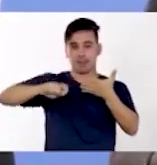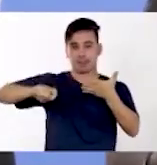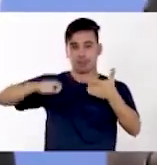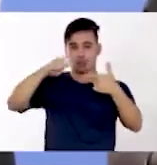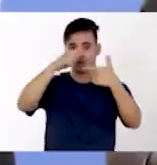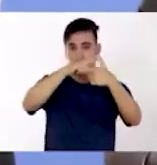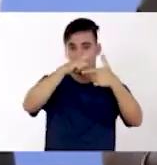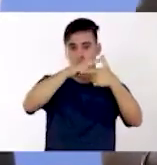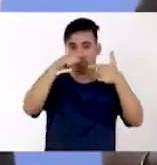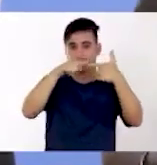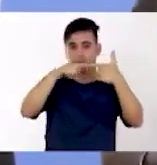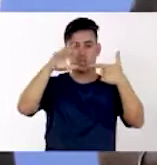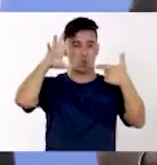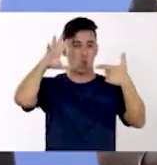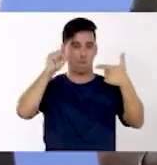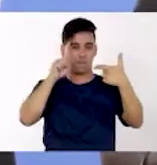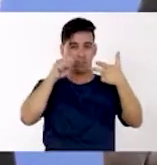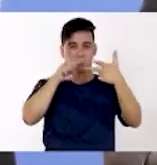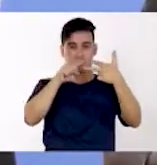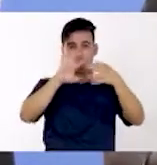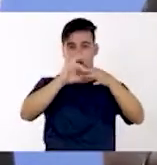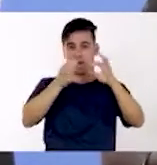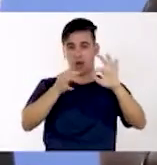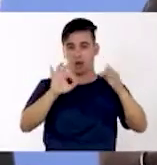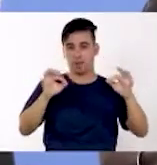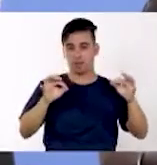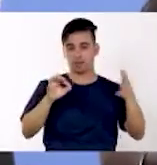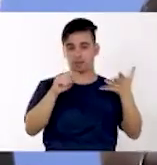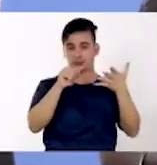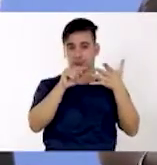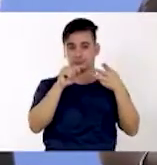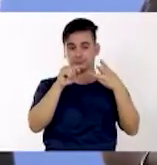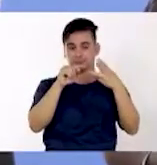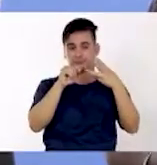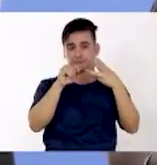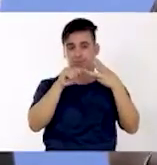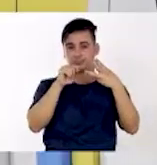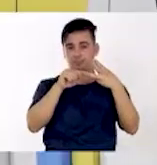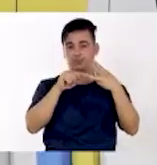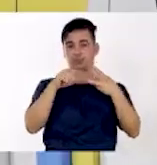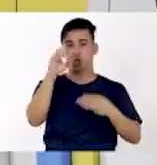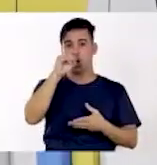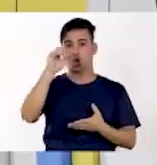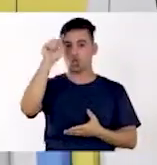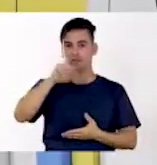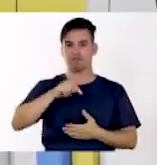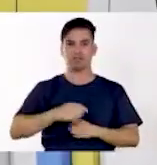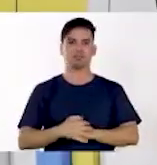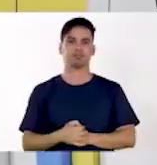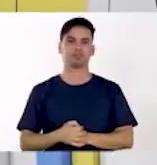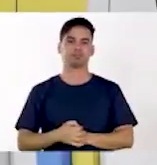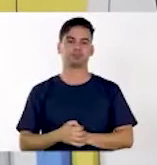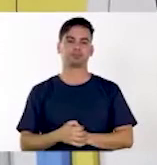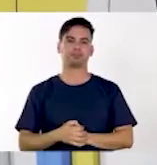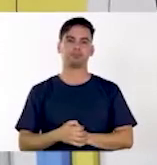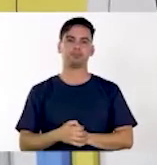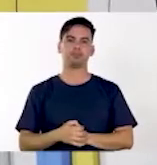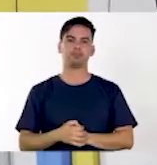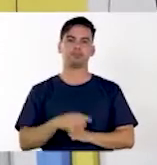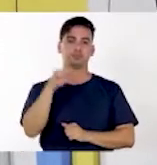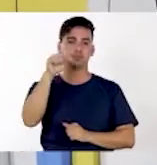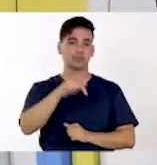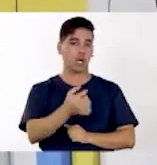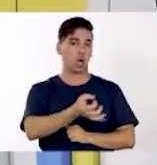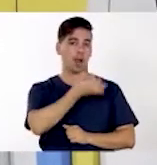le va a comprensión, gramática y ortografía. Entonces, vamos a